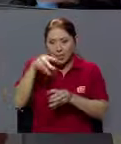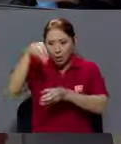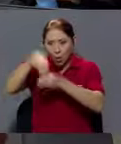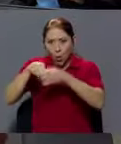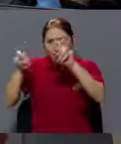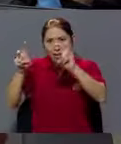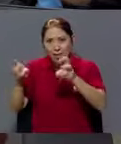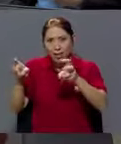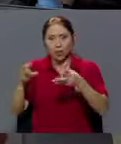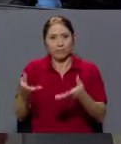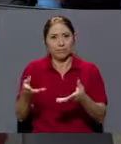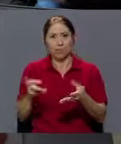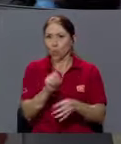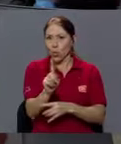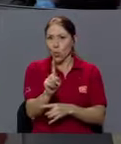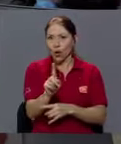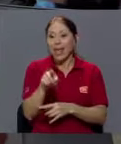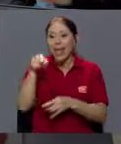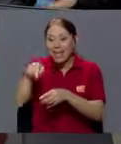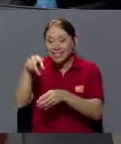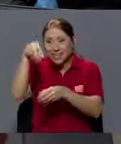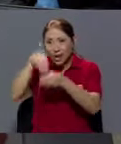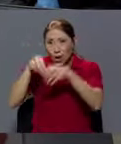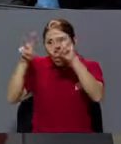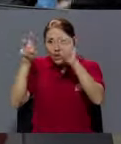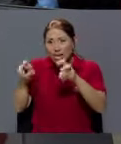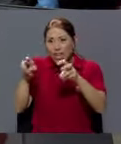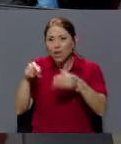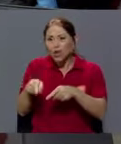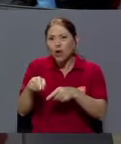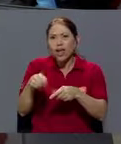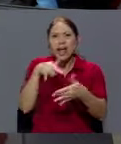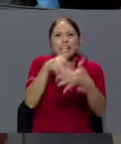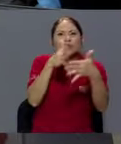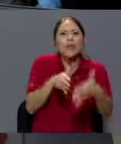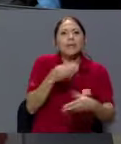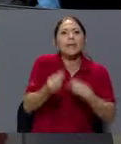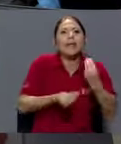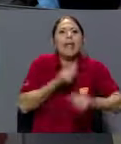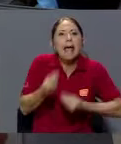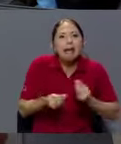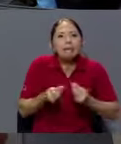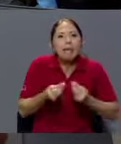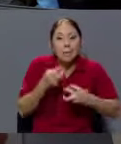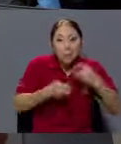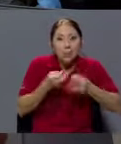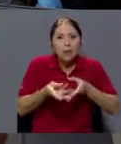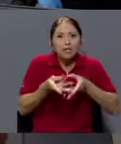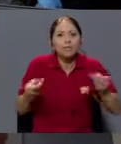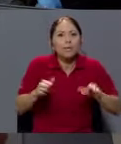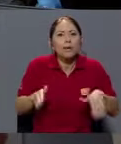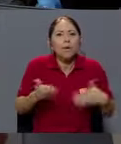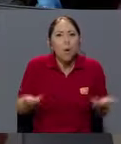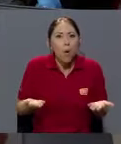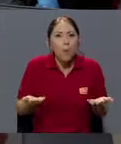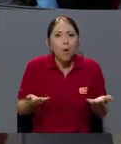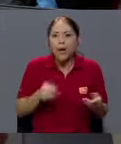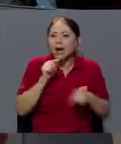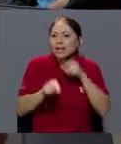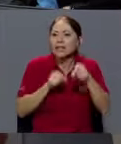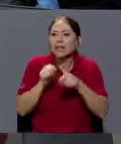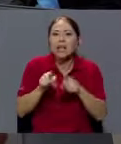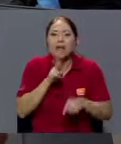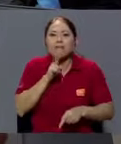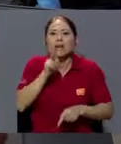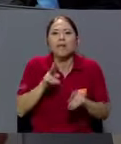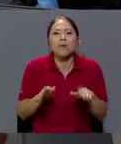hacia el contenido, sino qué hace el estudiante con ese contenido, cómo resuelve problemas, cómo critica su realidad, cómo aporta a